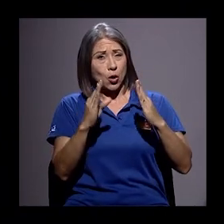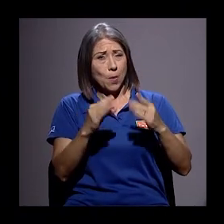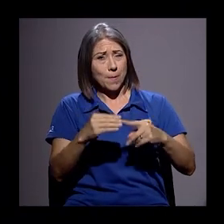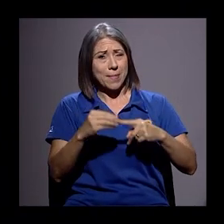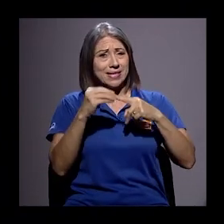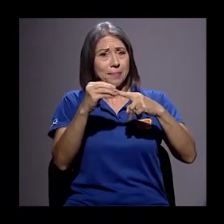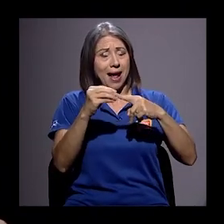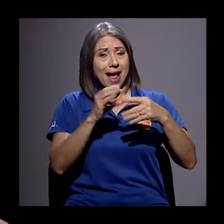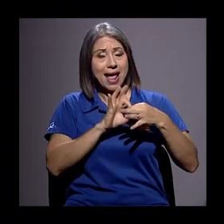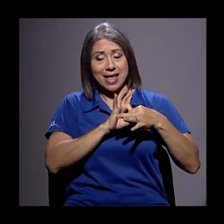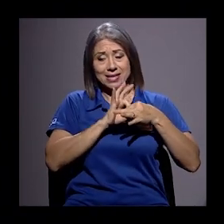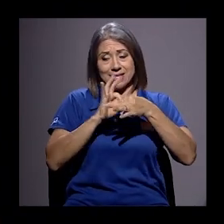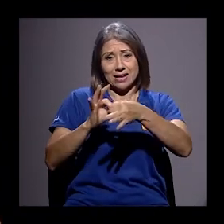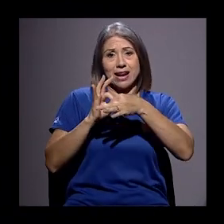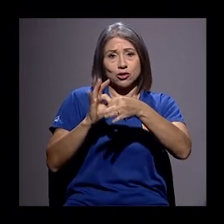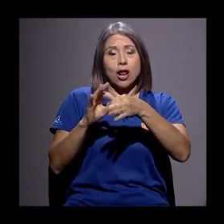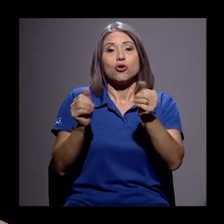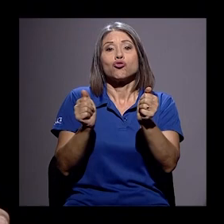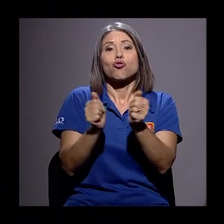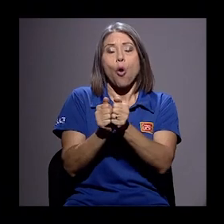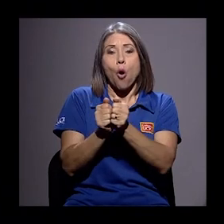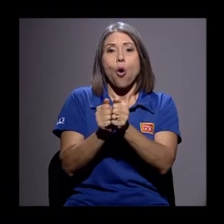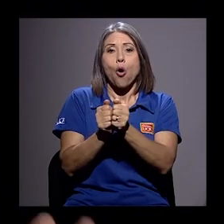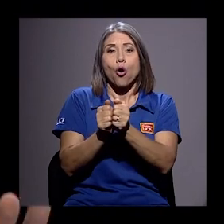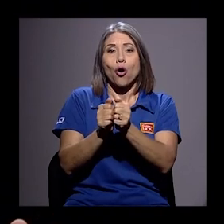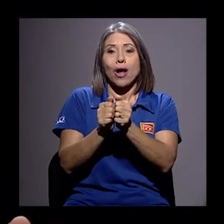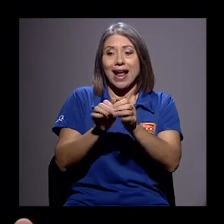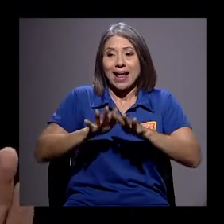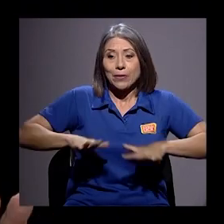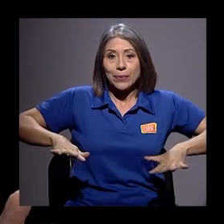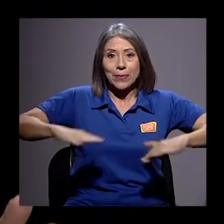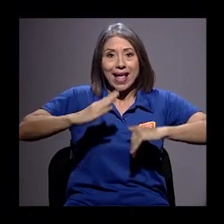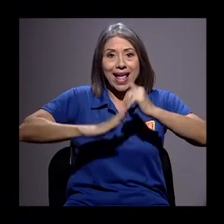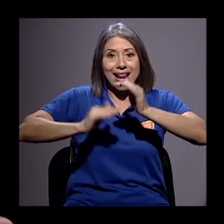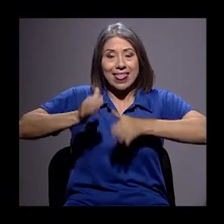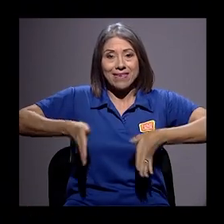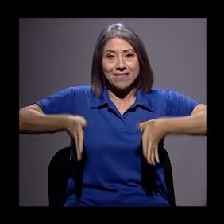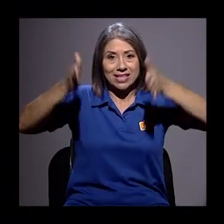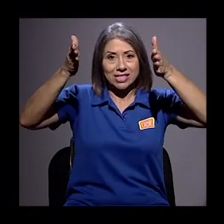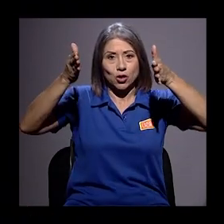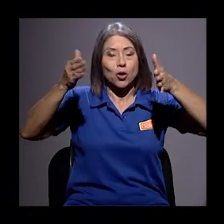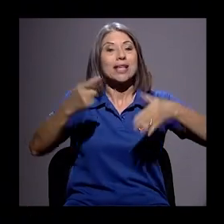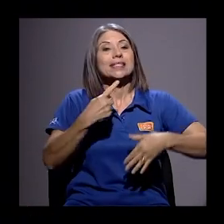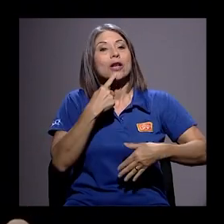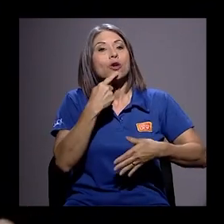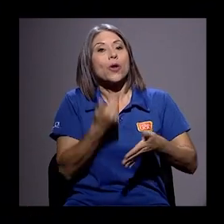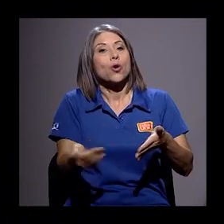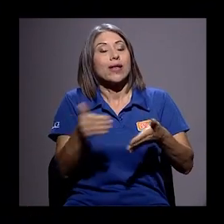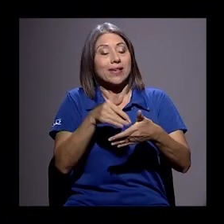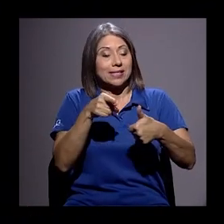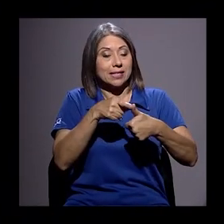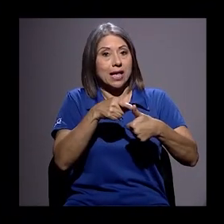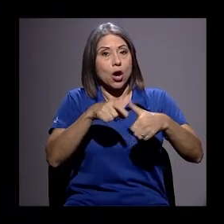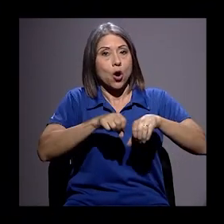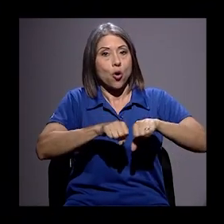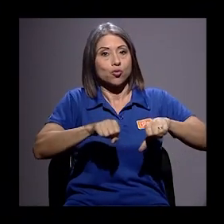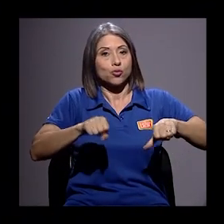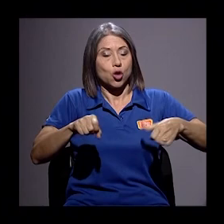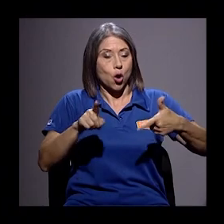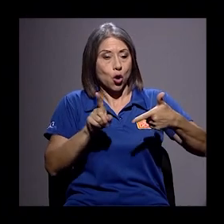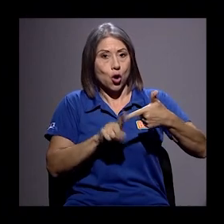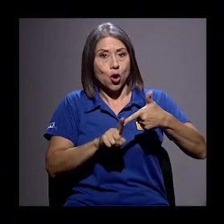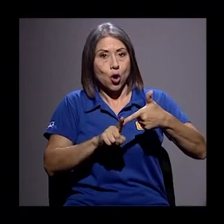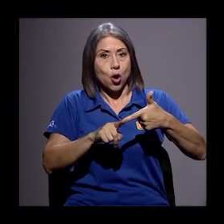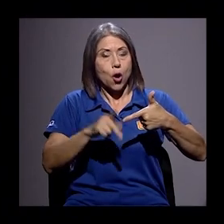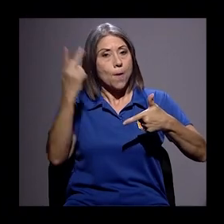íntimamente a el espacio del edificio y se hizo en número otra vez de corrupción el segundo es